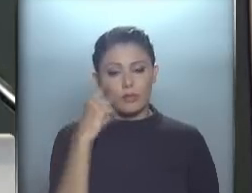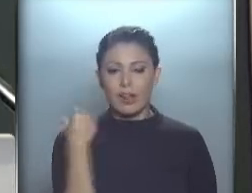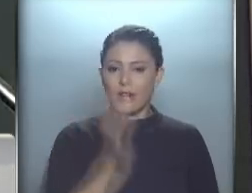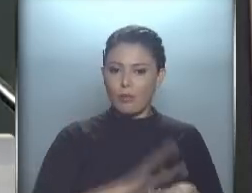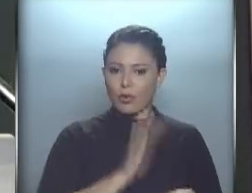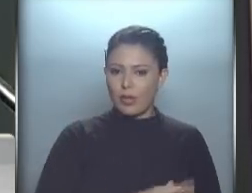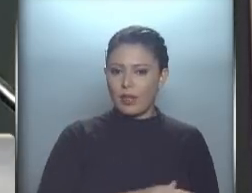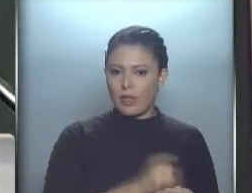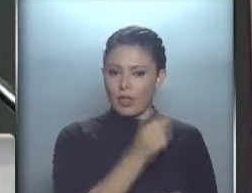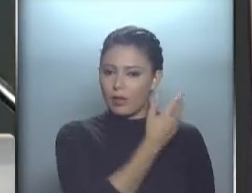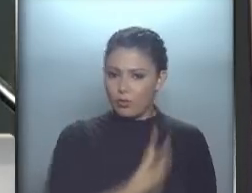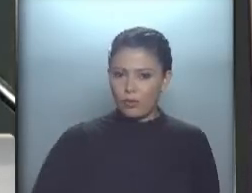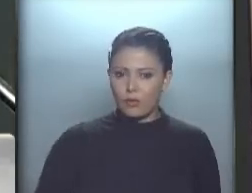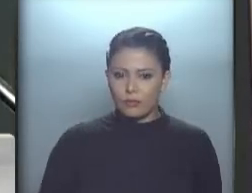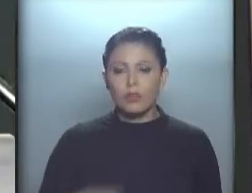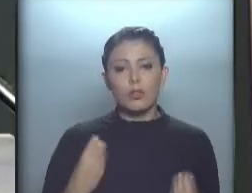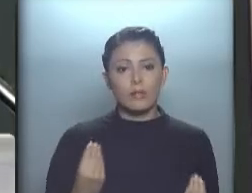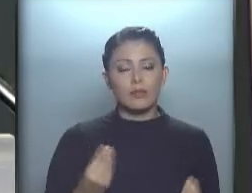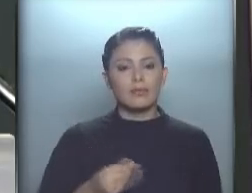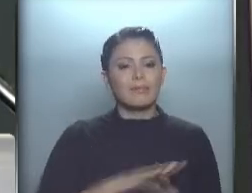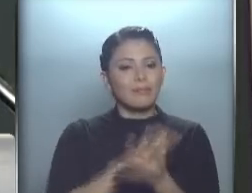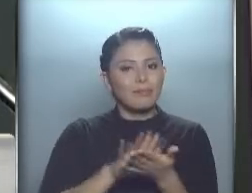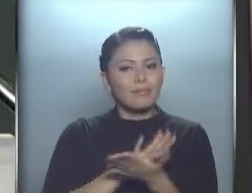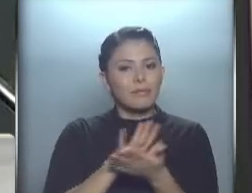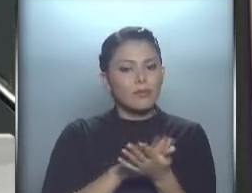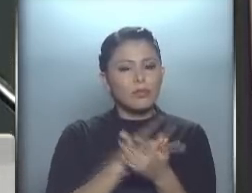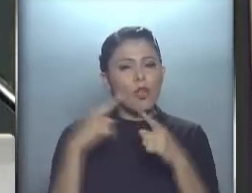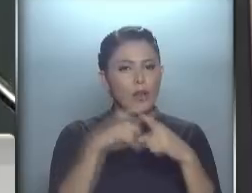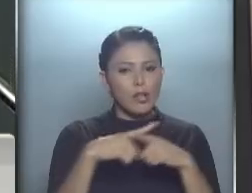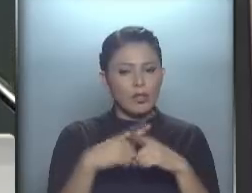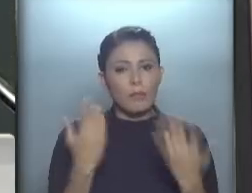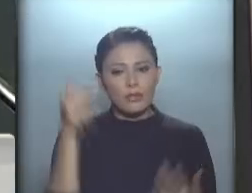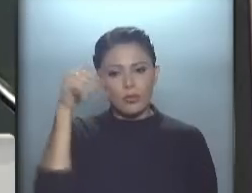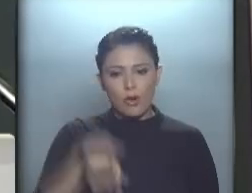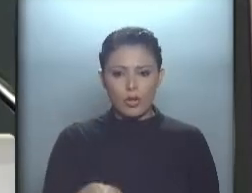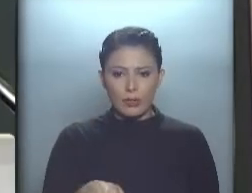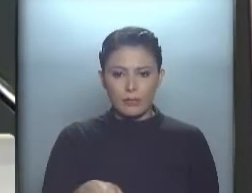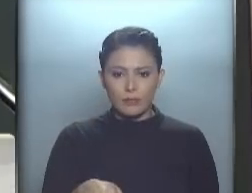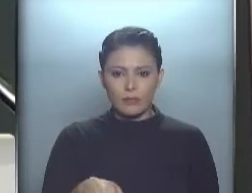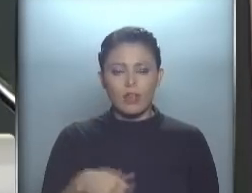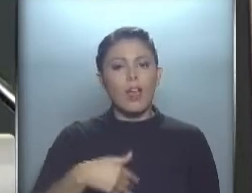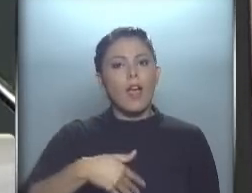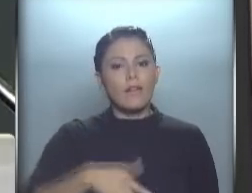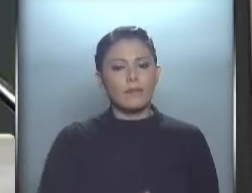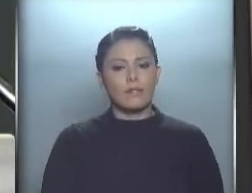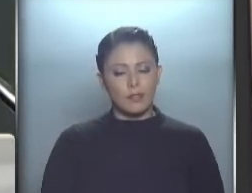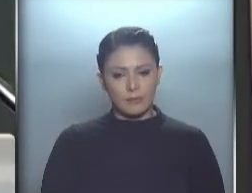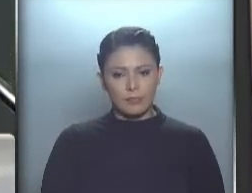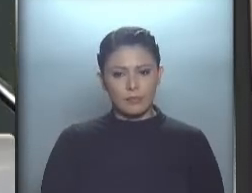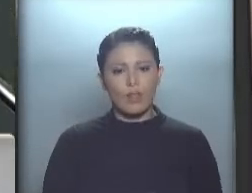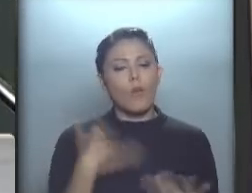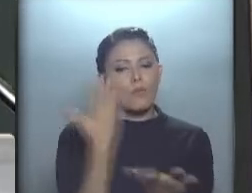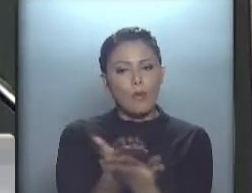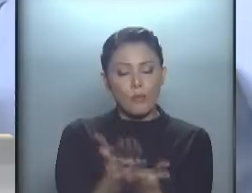responsabilidad es eh generar las condiciones de negociación y en consecuencia hoy eh vamos a establecer eh una